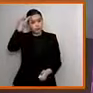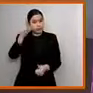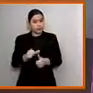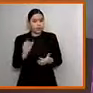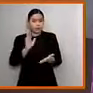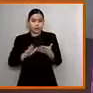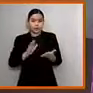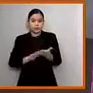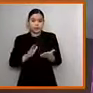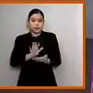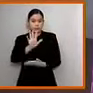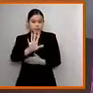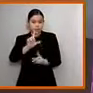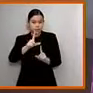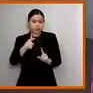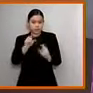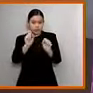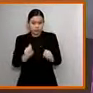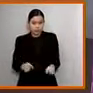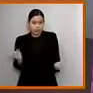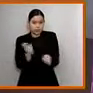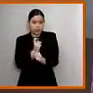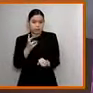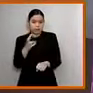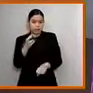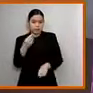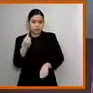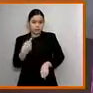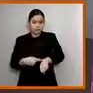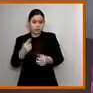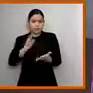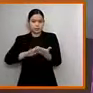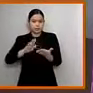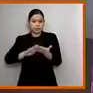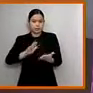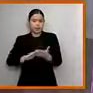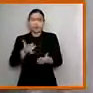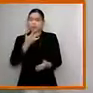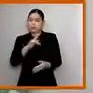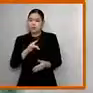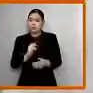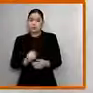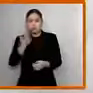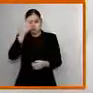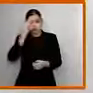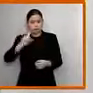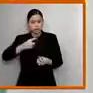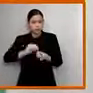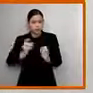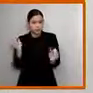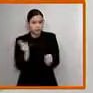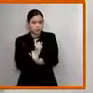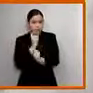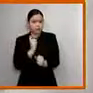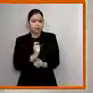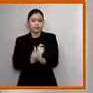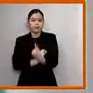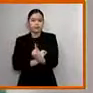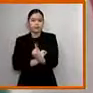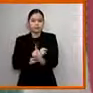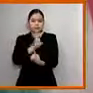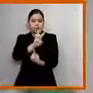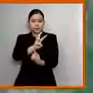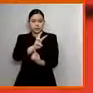la inversión de 5 lempiras, usted estaría ganando 60 veces su inversión. Suerte porque conoces el primer dígito.